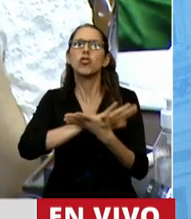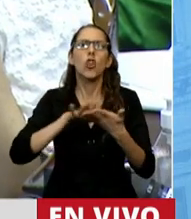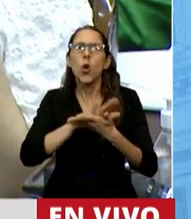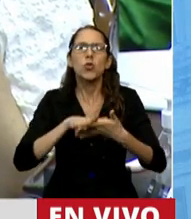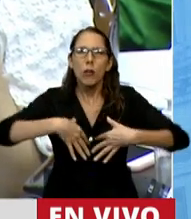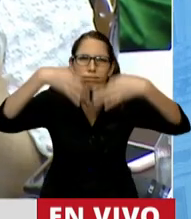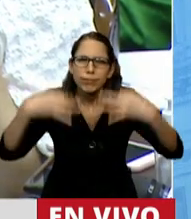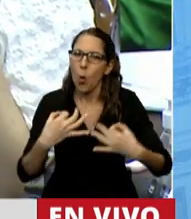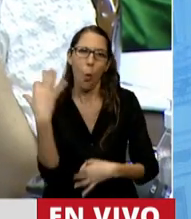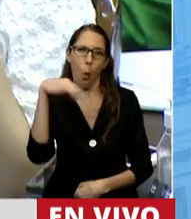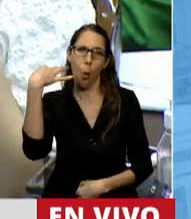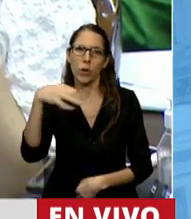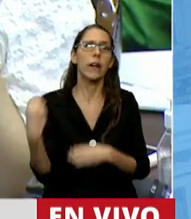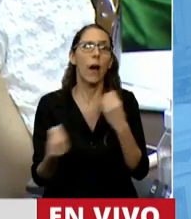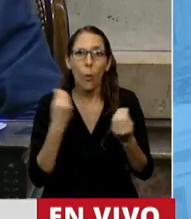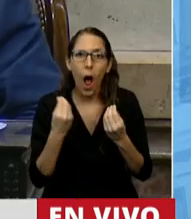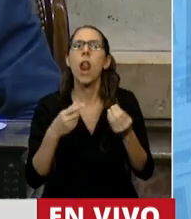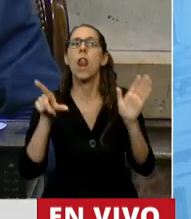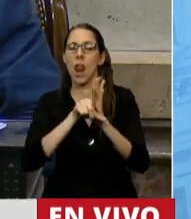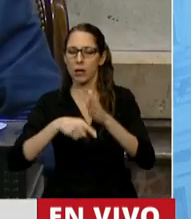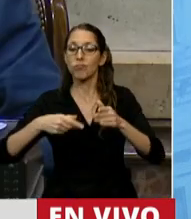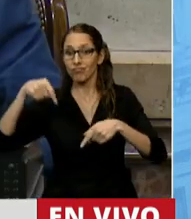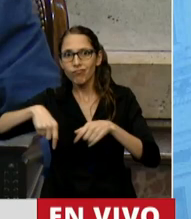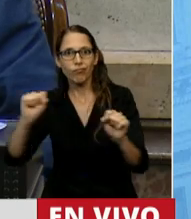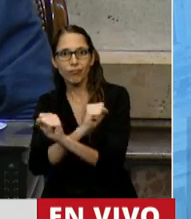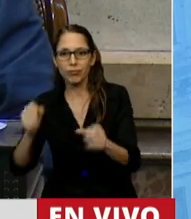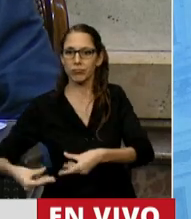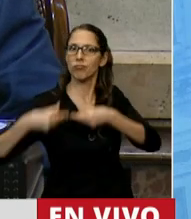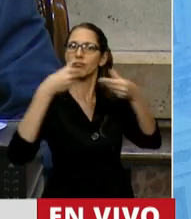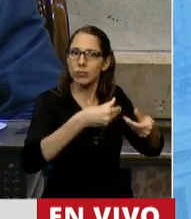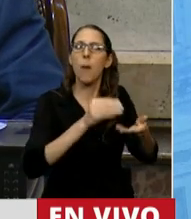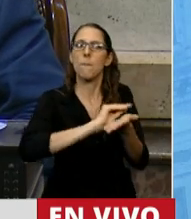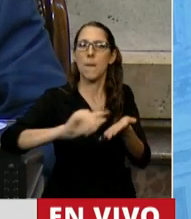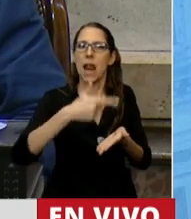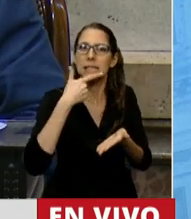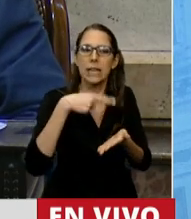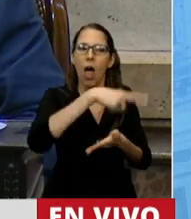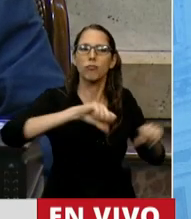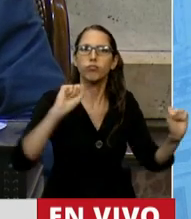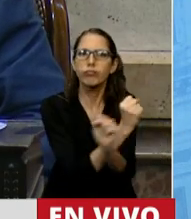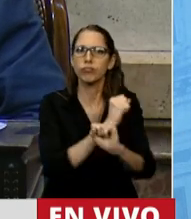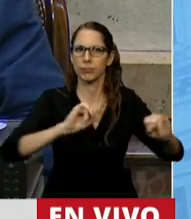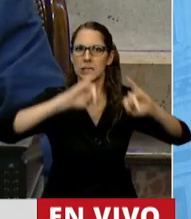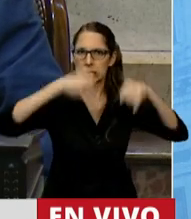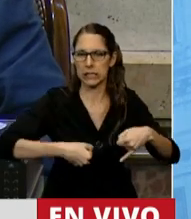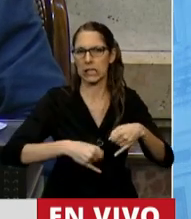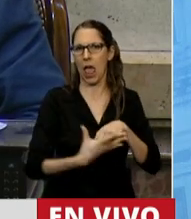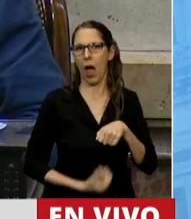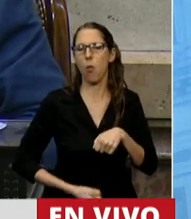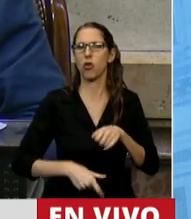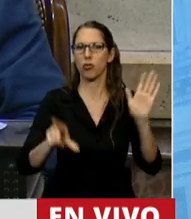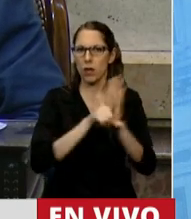justo: terminar con una ley en el Senado que legisle el aborto seguro, legal y gratuito. Miren, yo lo dije en la